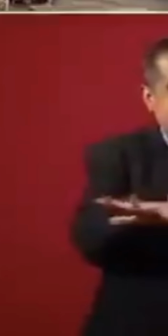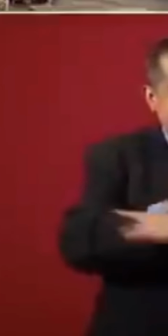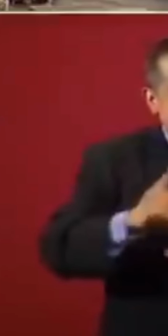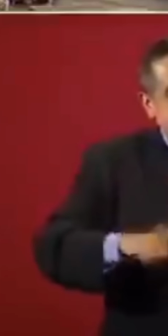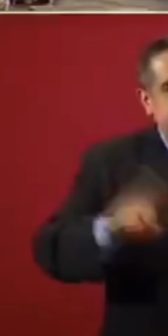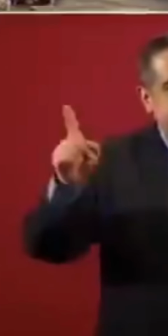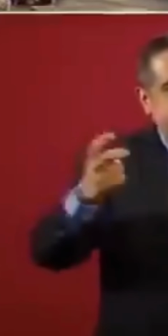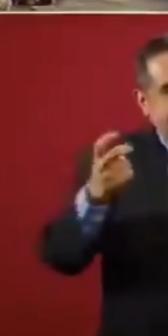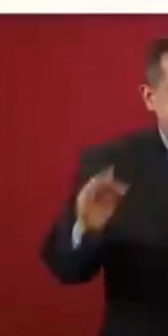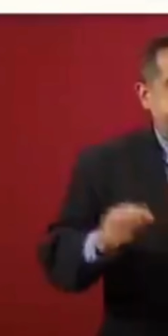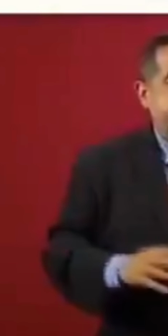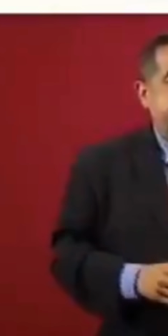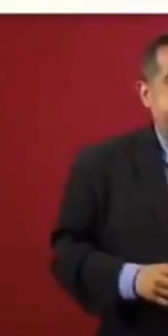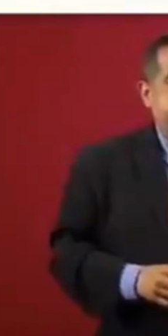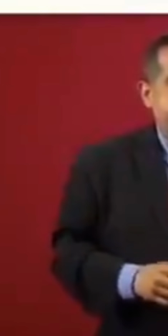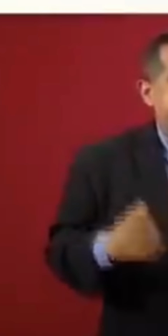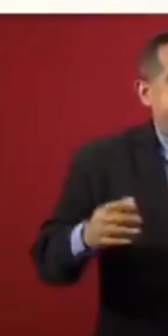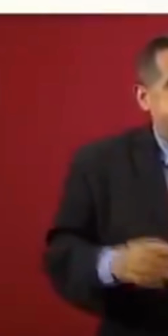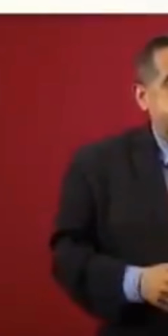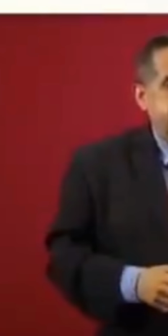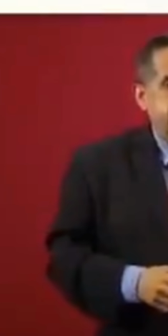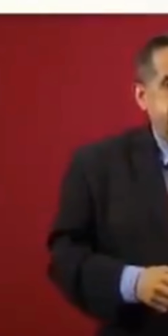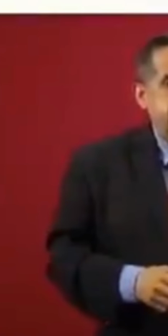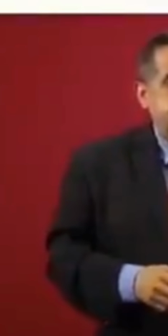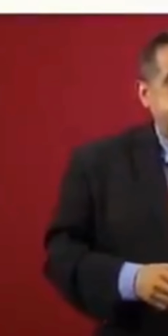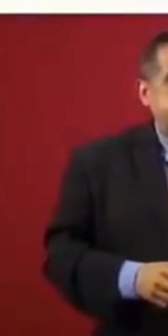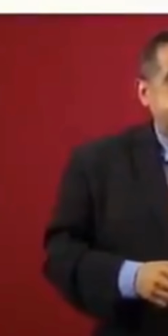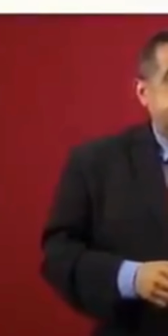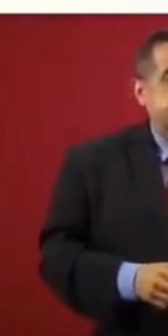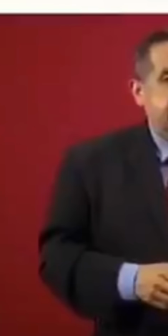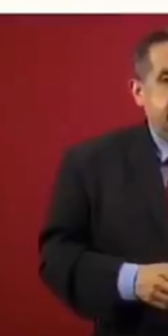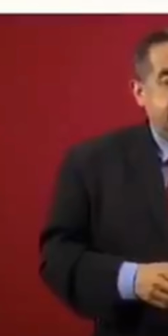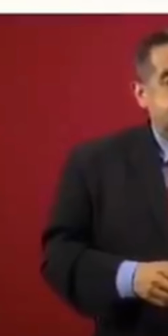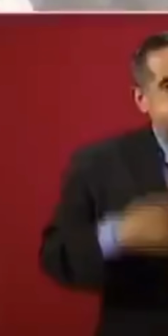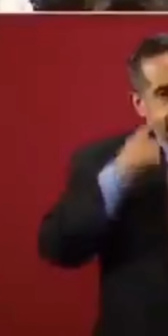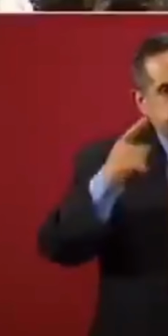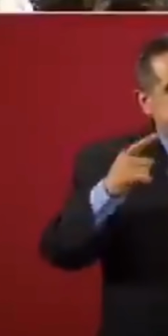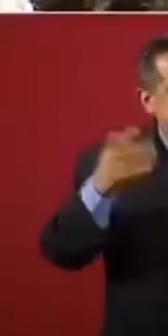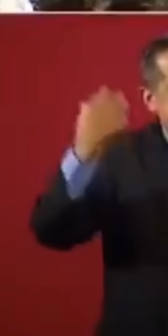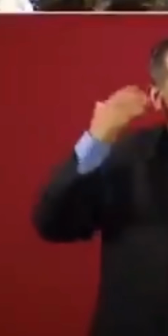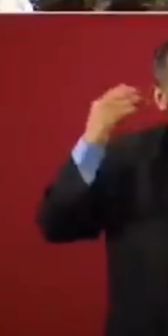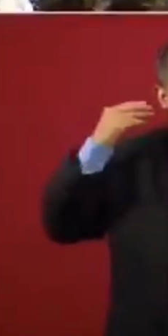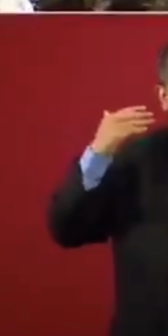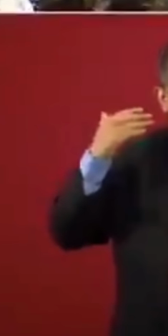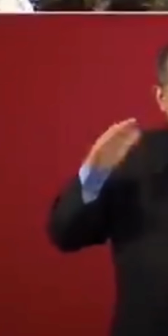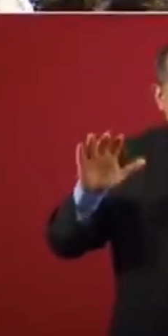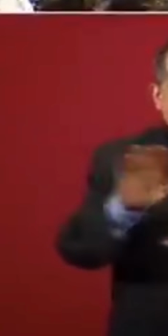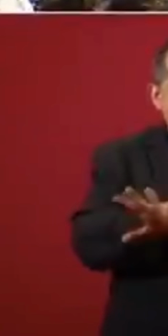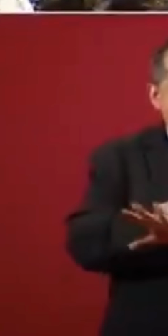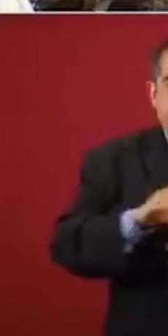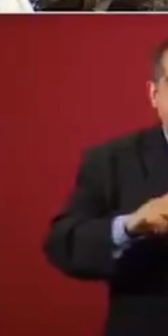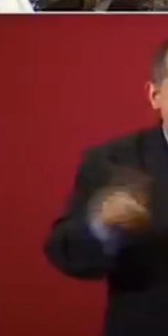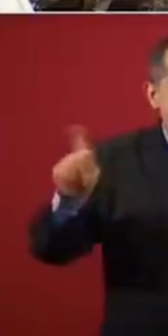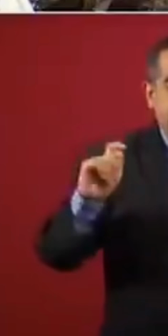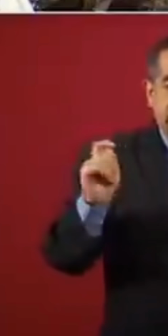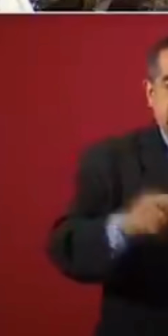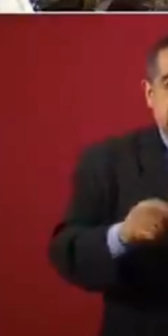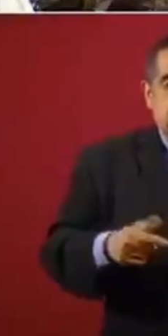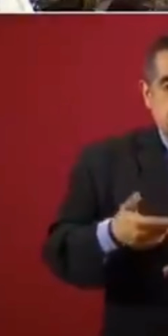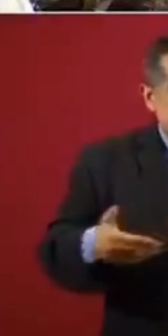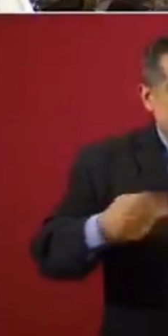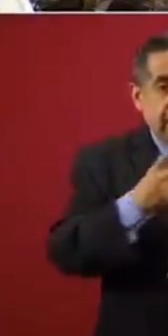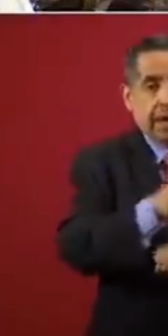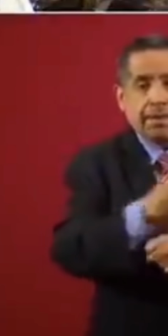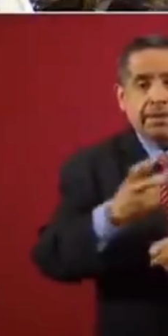transformación. Bien, ¿cómo han cambiado las cosas? Invité al